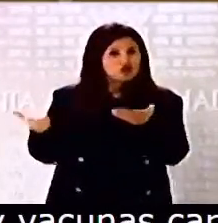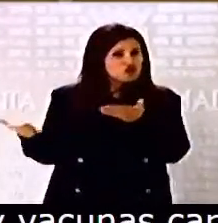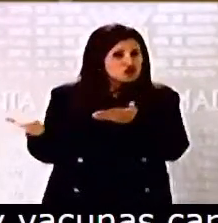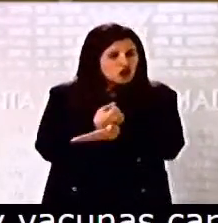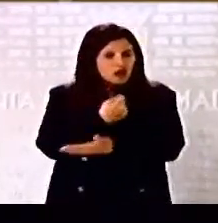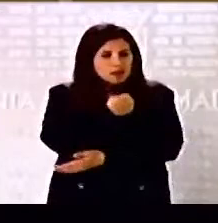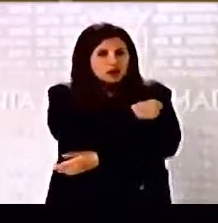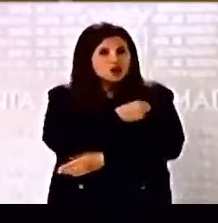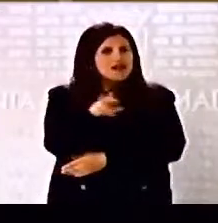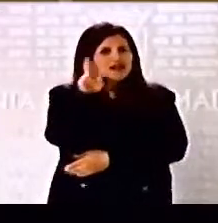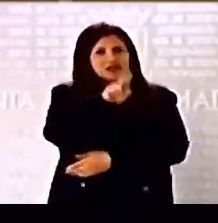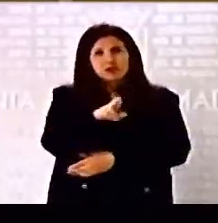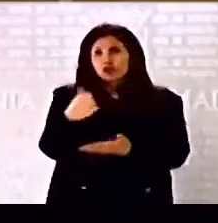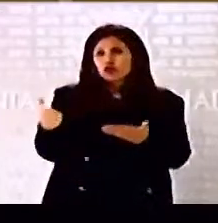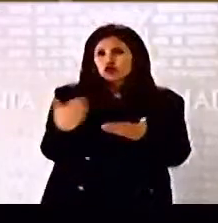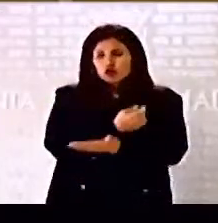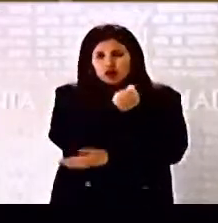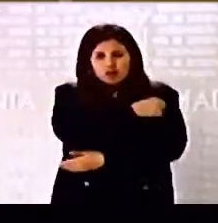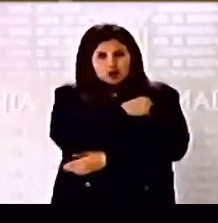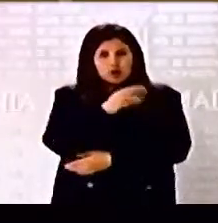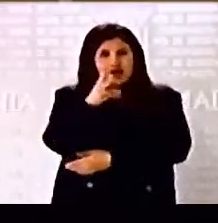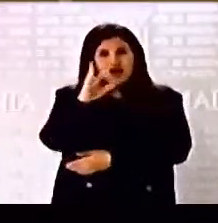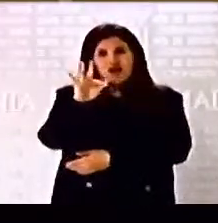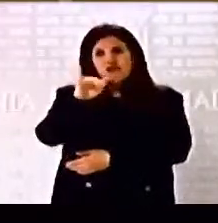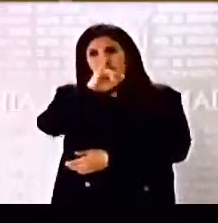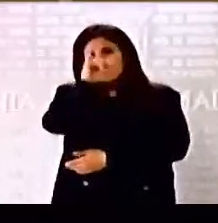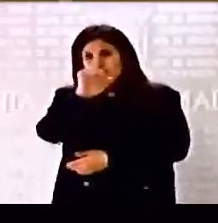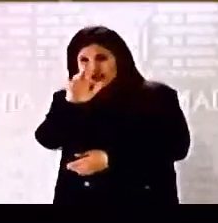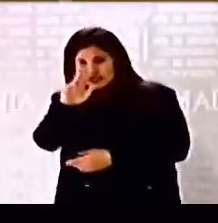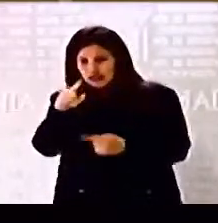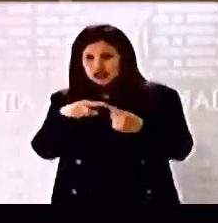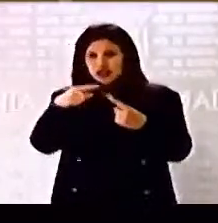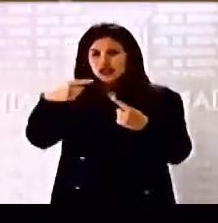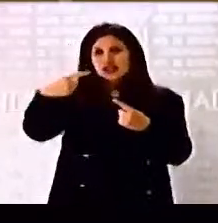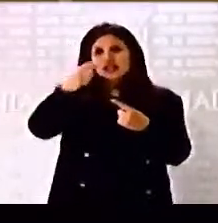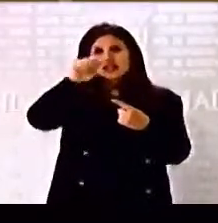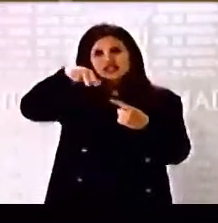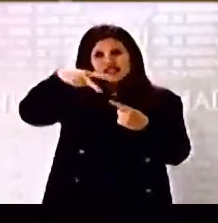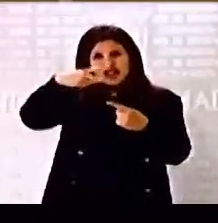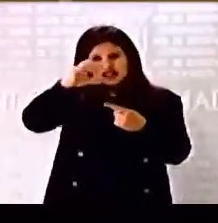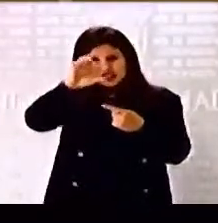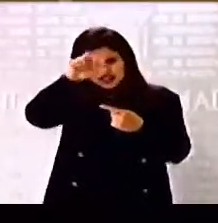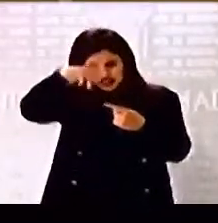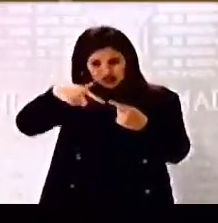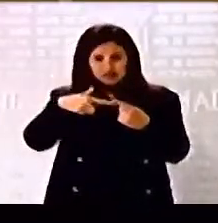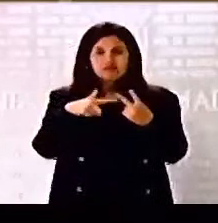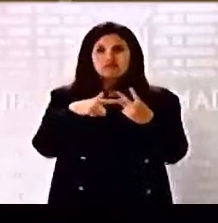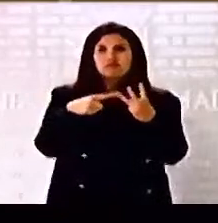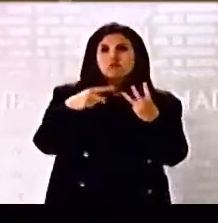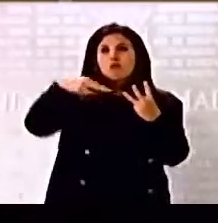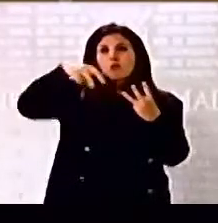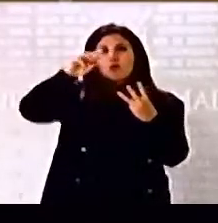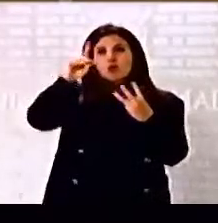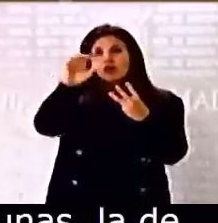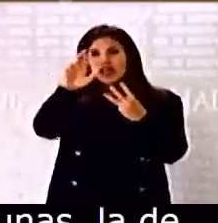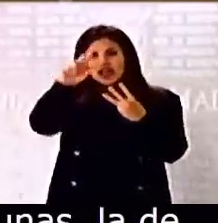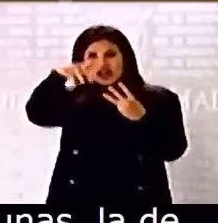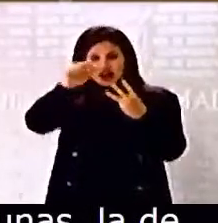las vacunas, la de Pfizer, la de Janssen, la de Moderna, la de